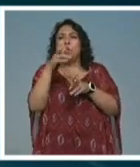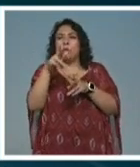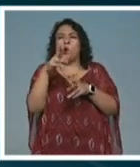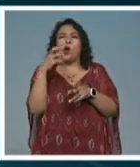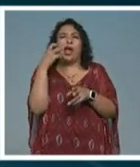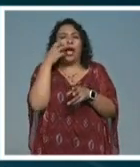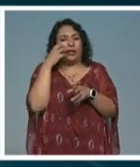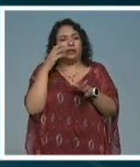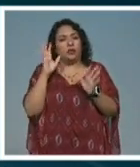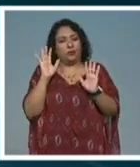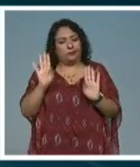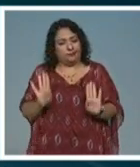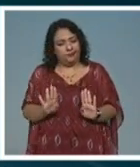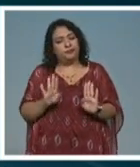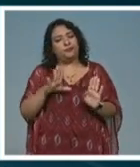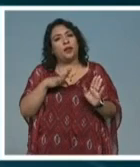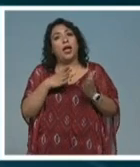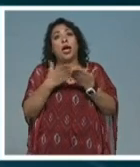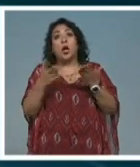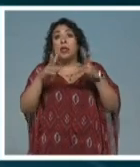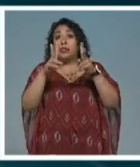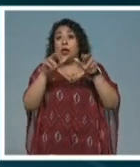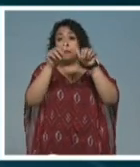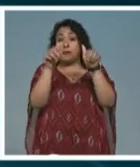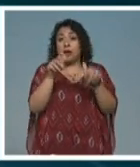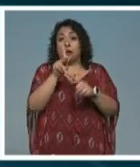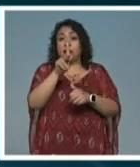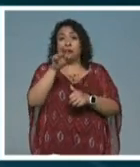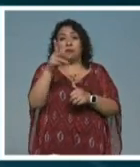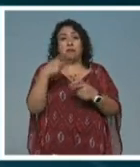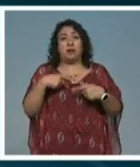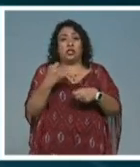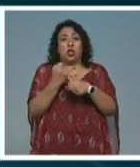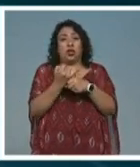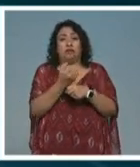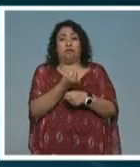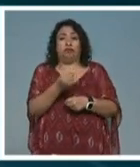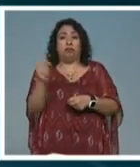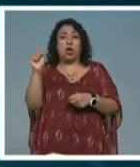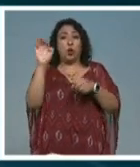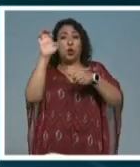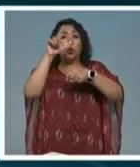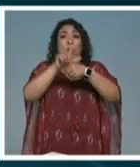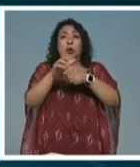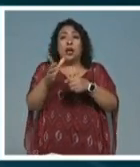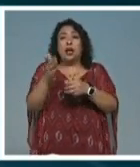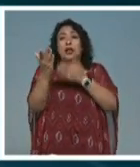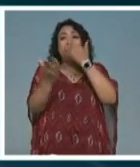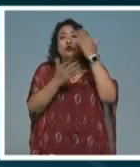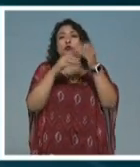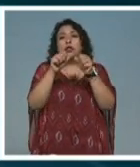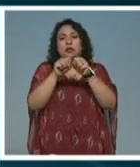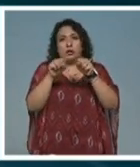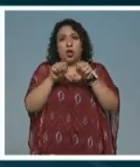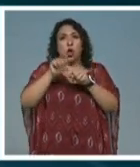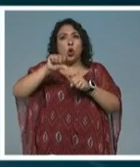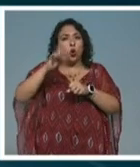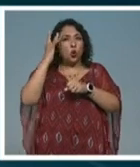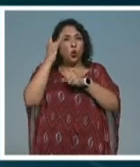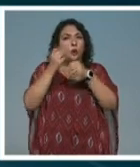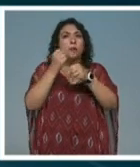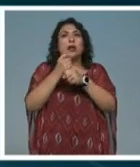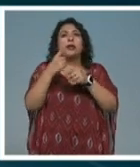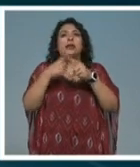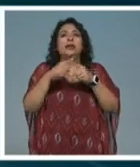ácido. Y bueno, hablando de artes plásticas, grandes personajes de nuestra cultura se formaron en sus aulas. Es cumpleaños de